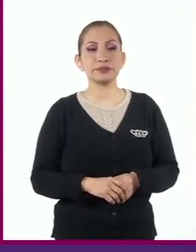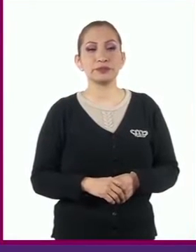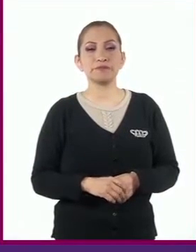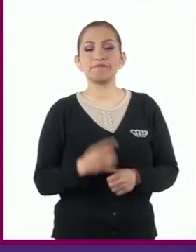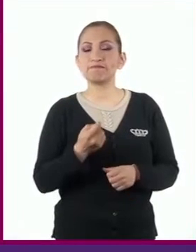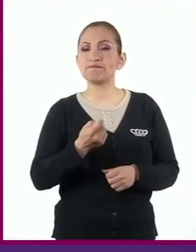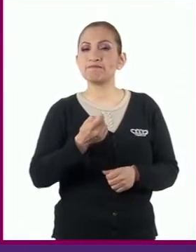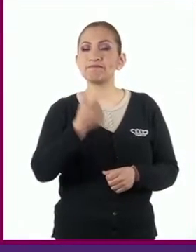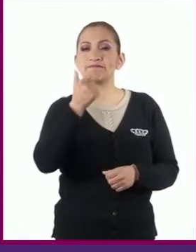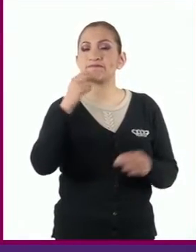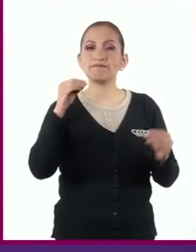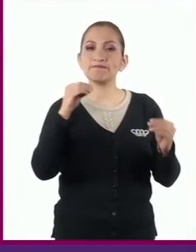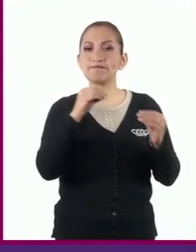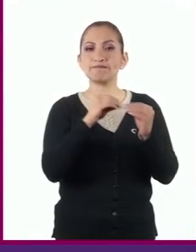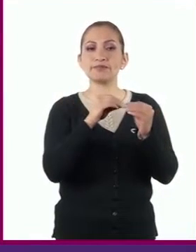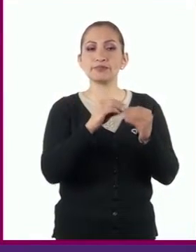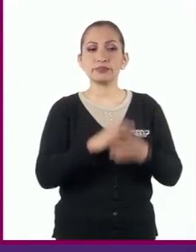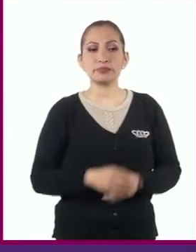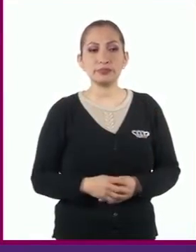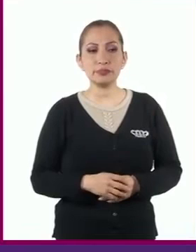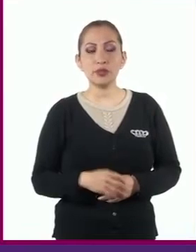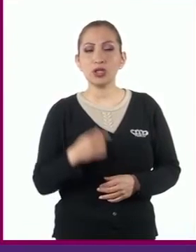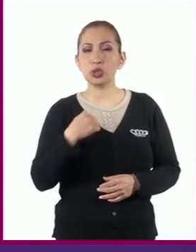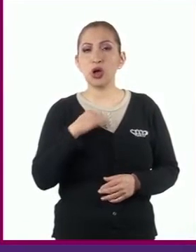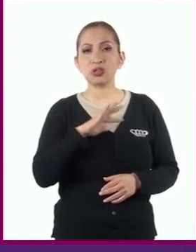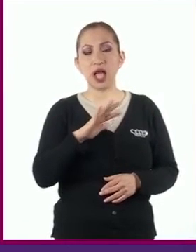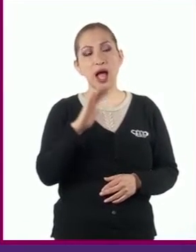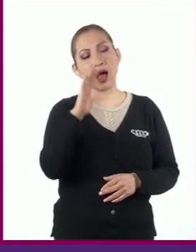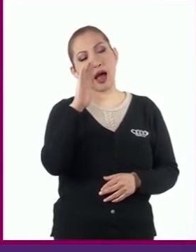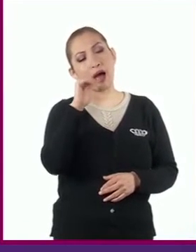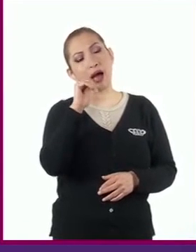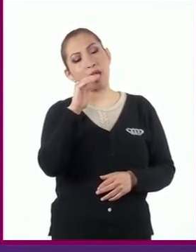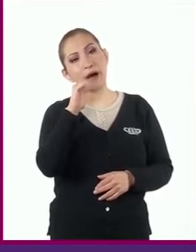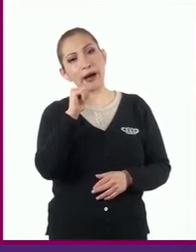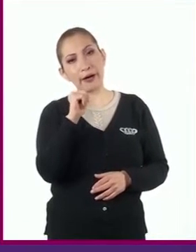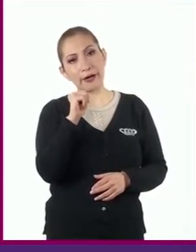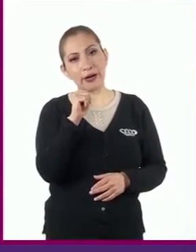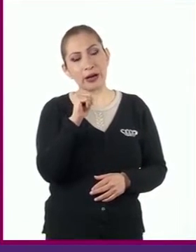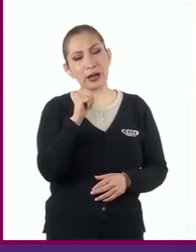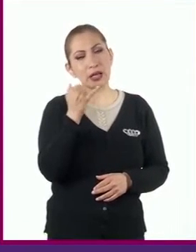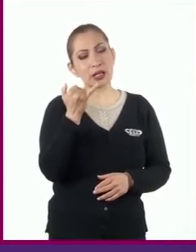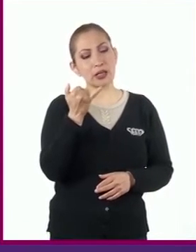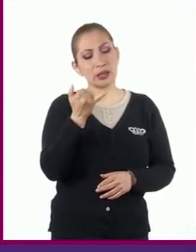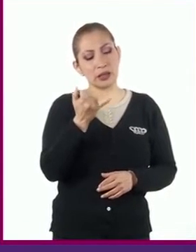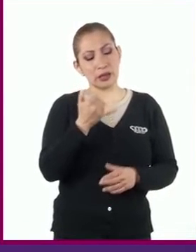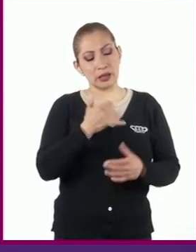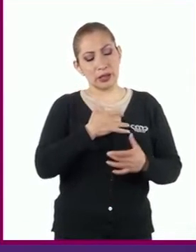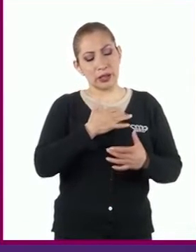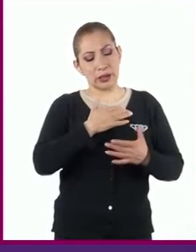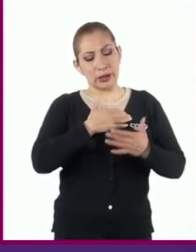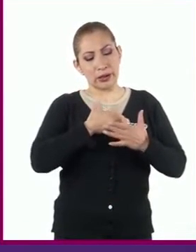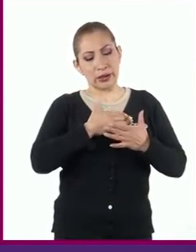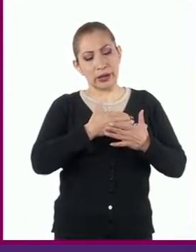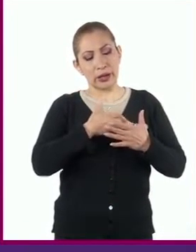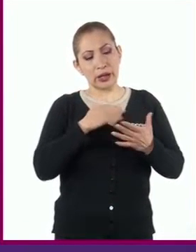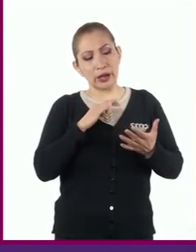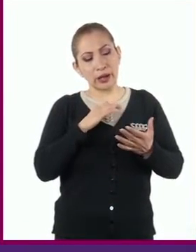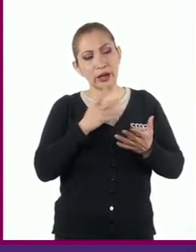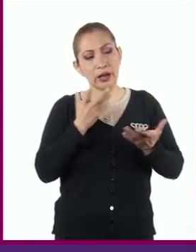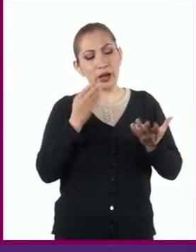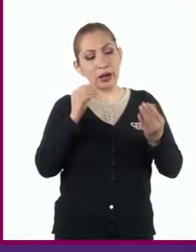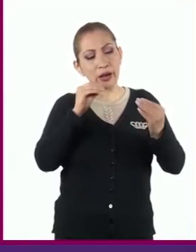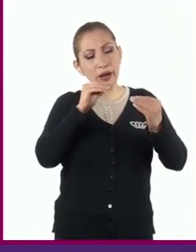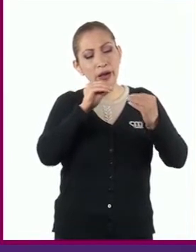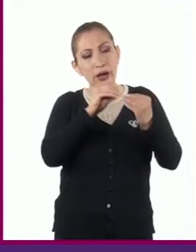El primer beso. Yo ya me despedía y, palpitante, cerca mi labio de